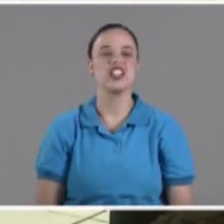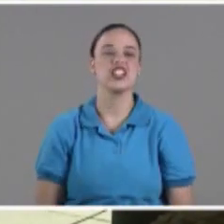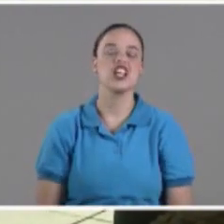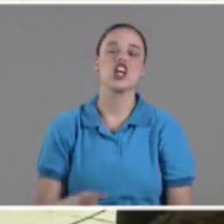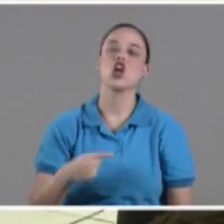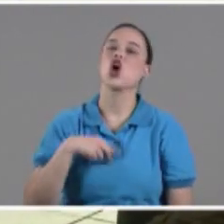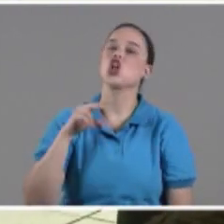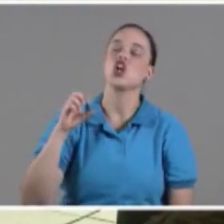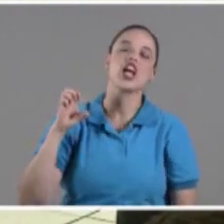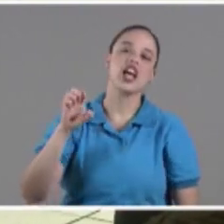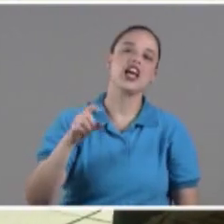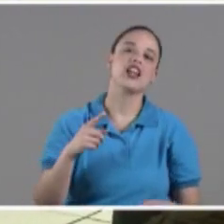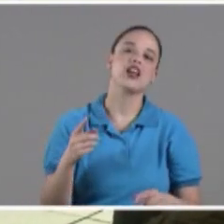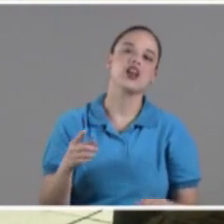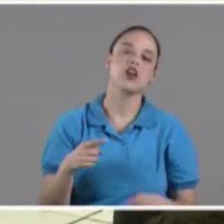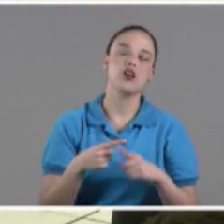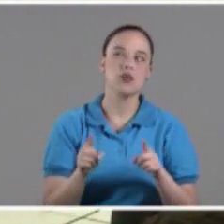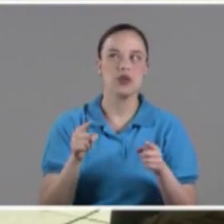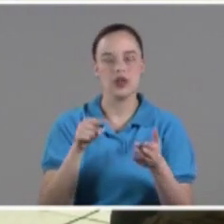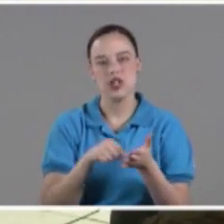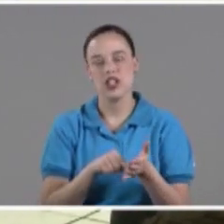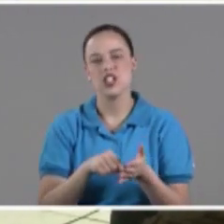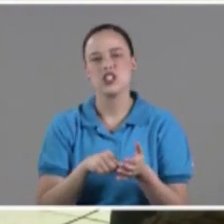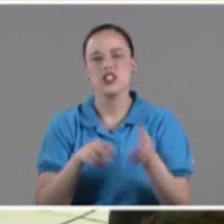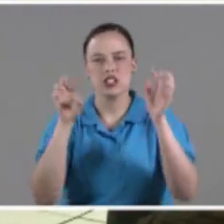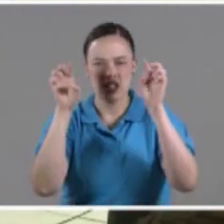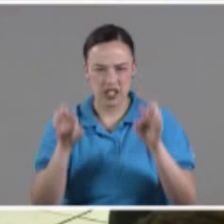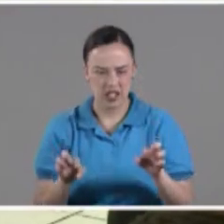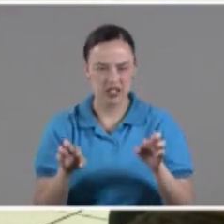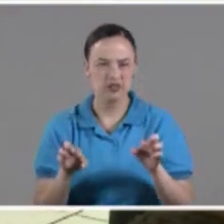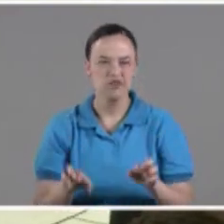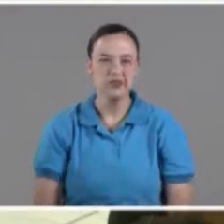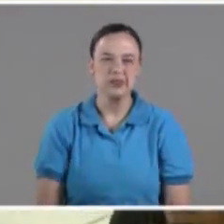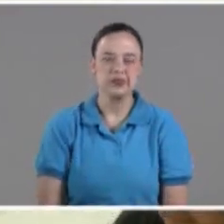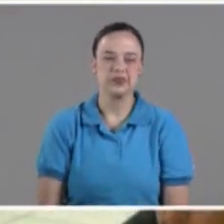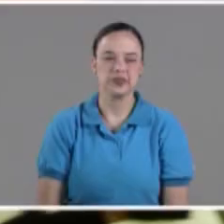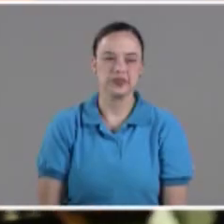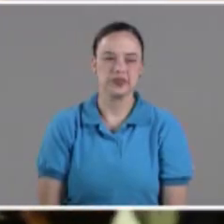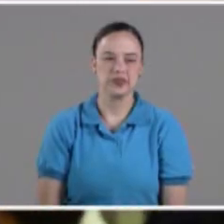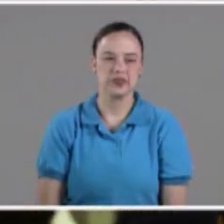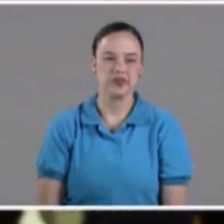los engañé por medio de las personas que les envié